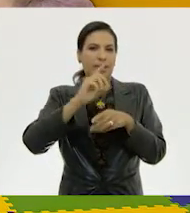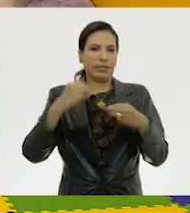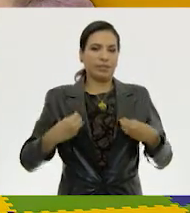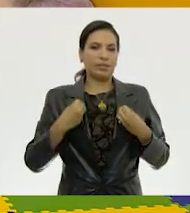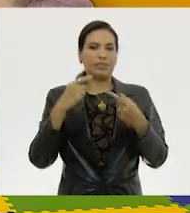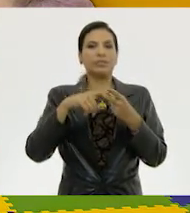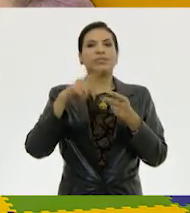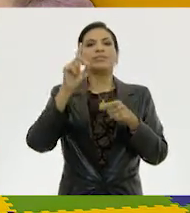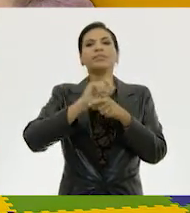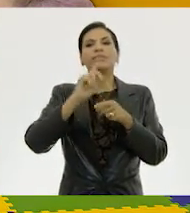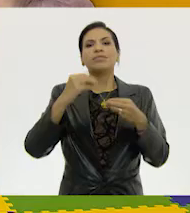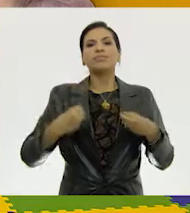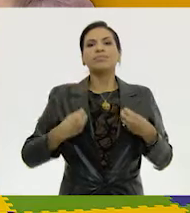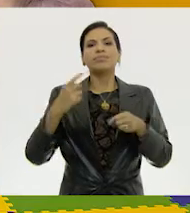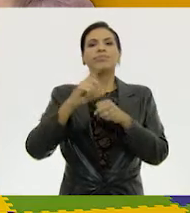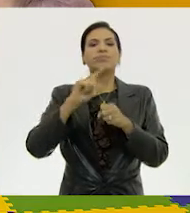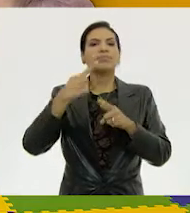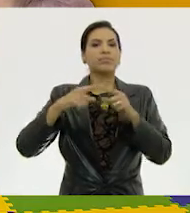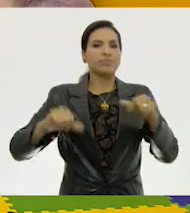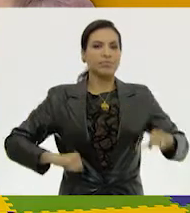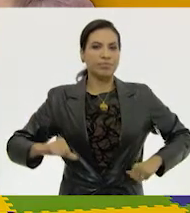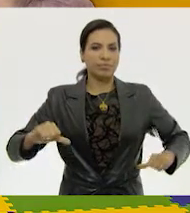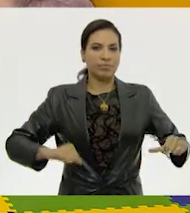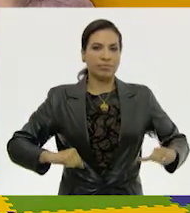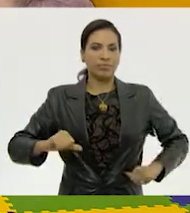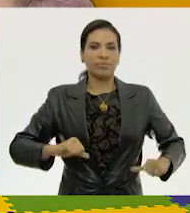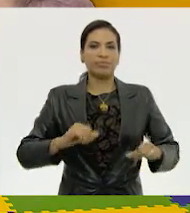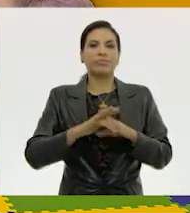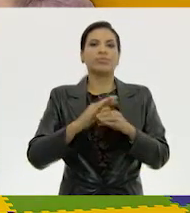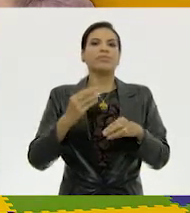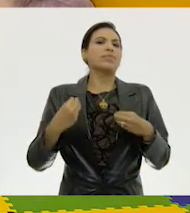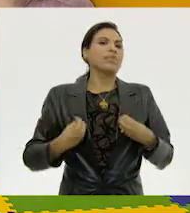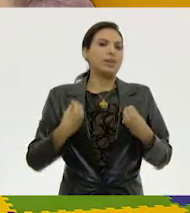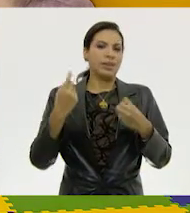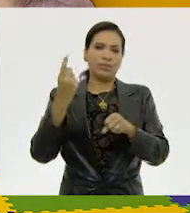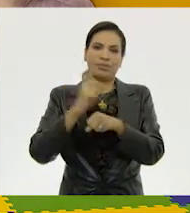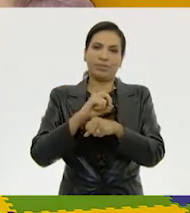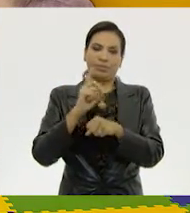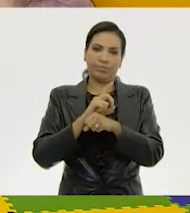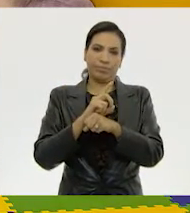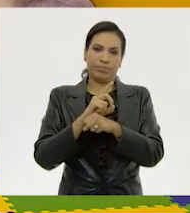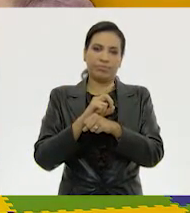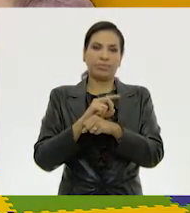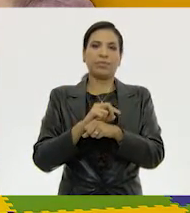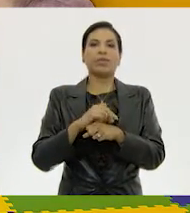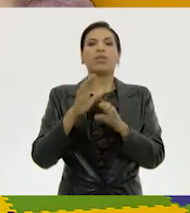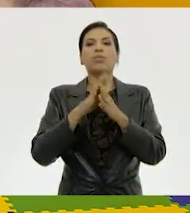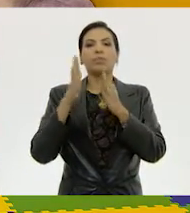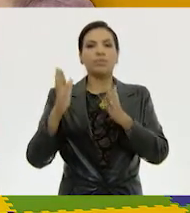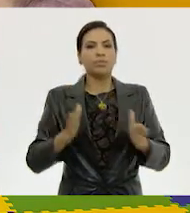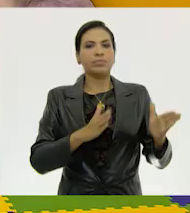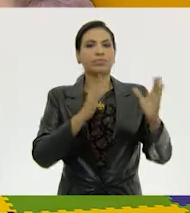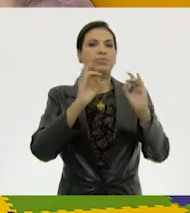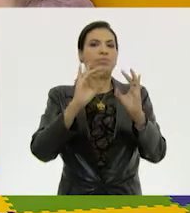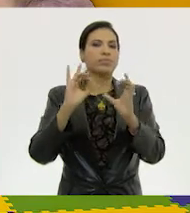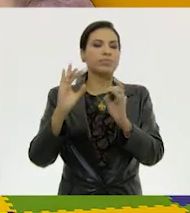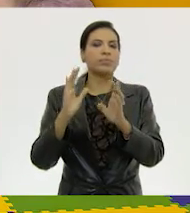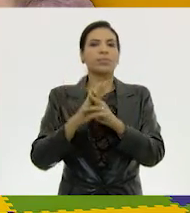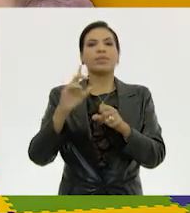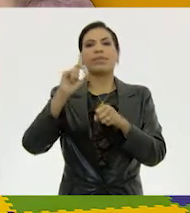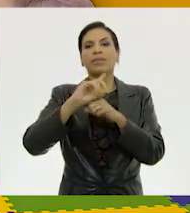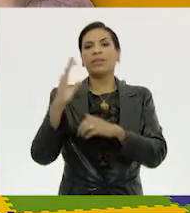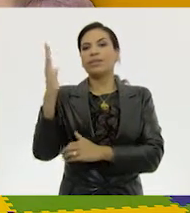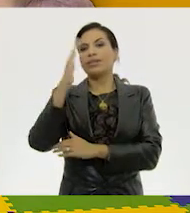Las rutinas son todas aquellas acciones que realizamos en nuestra vida cotidiana. Es la secuencia de acontecimientos en el